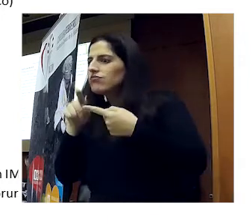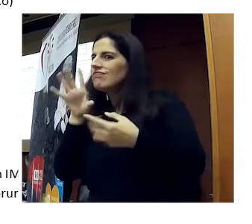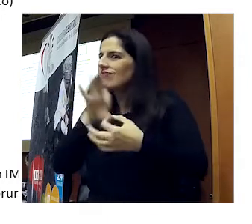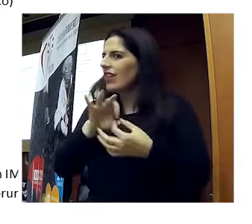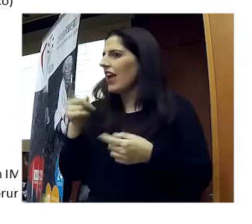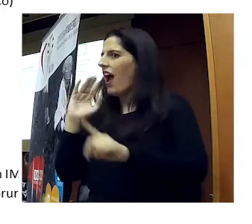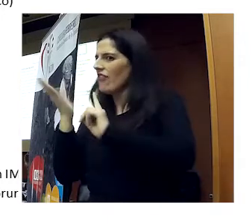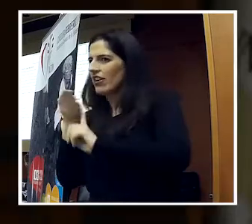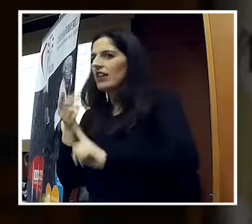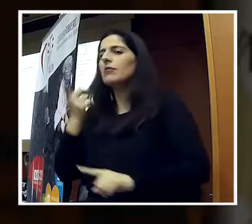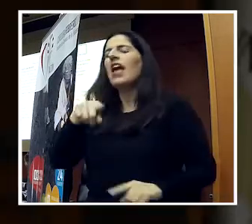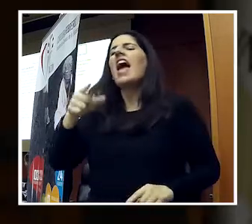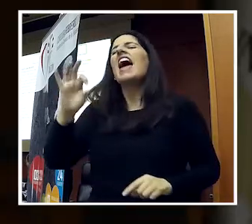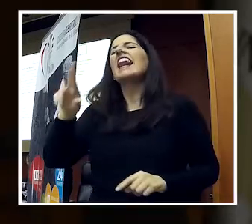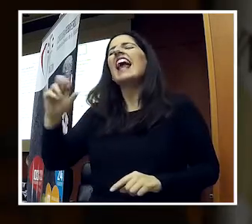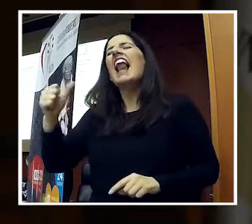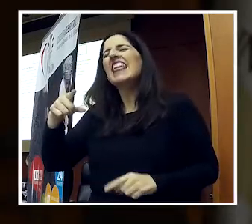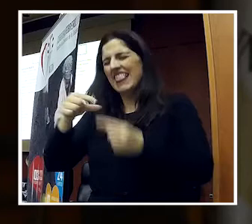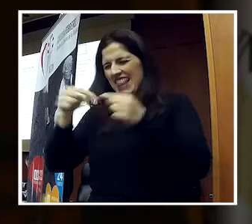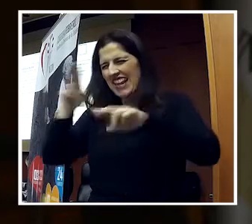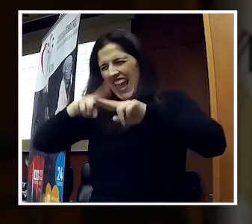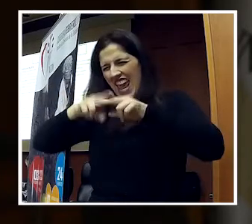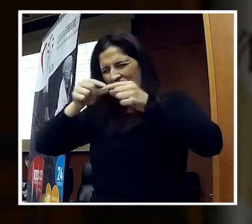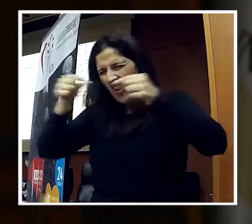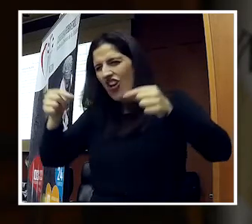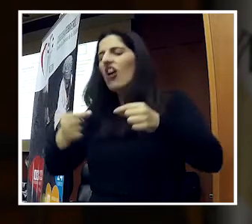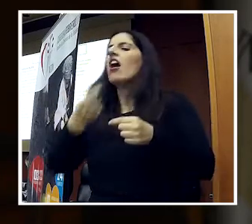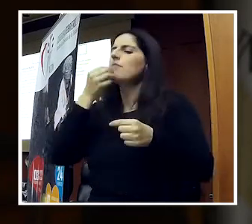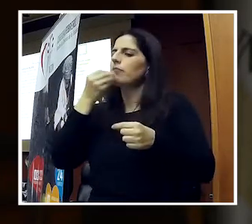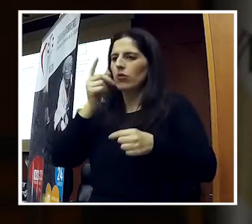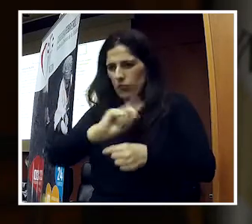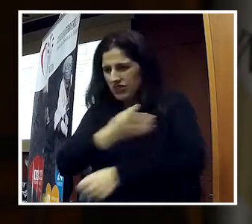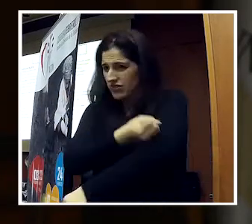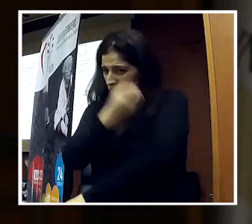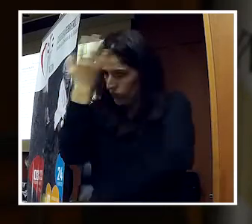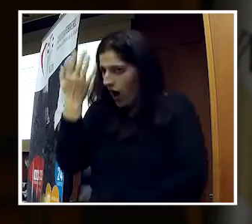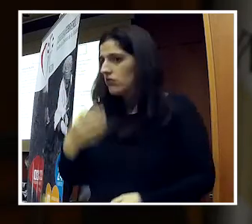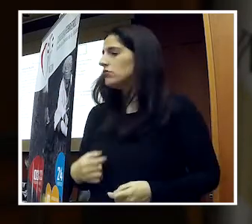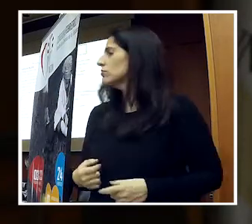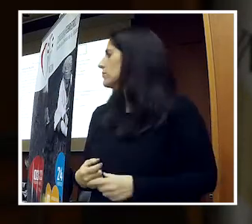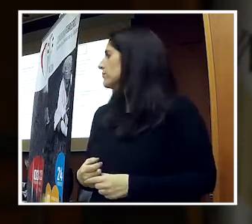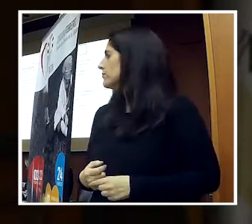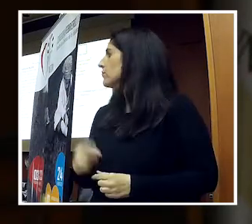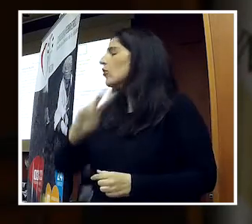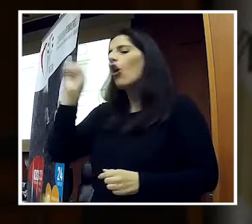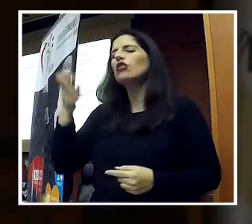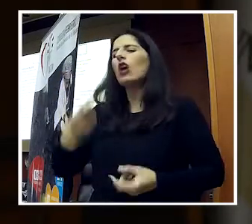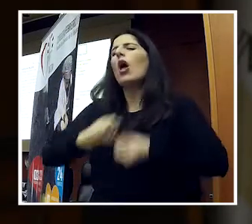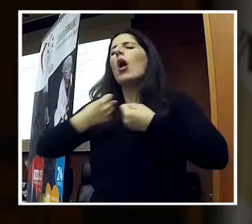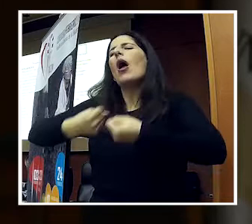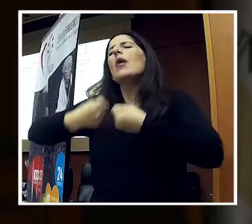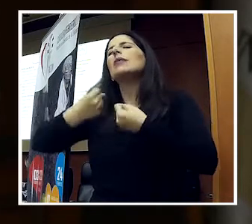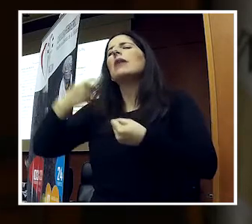incluso regaliz, ¿vale? Sales de litio, etcétera, etcétera. Algunos productos de la farmacia muy conocidos como el ginseng, todo eso son